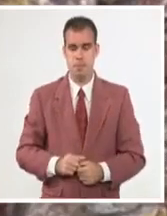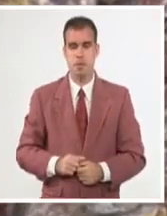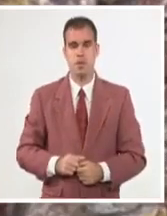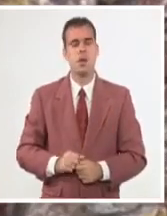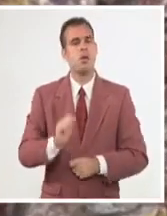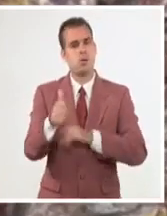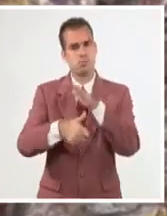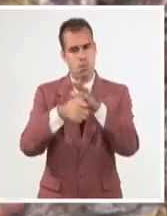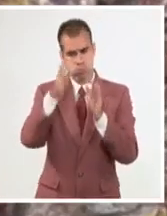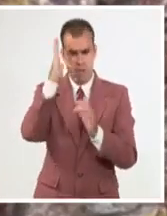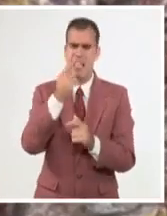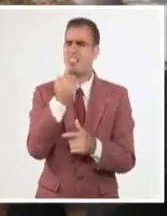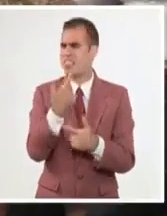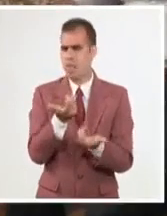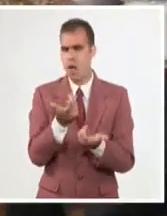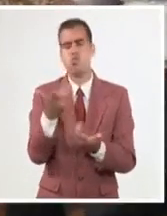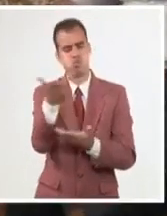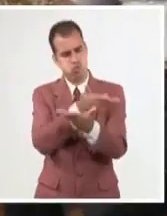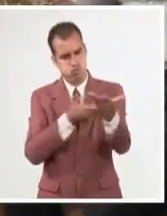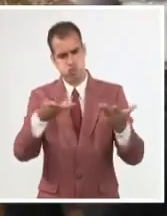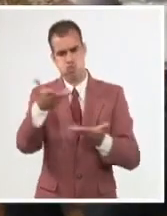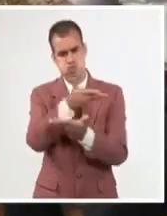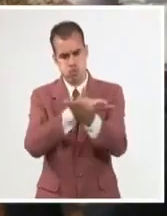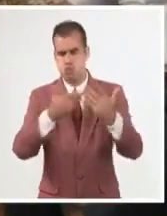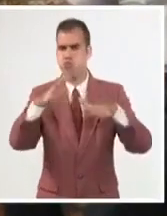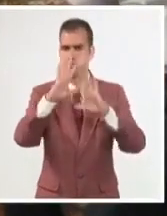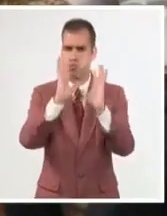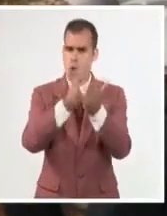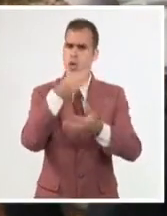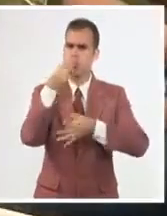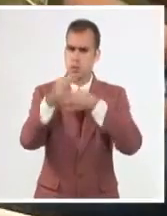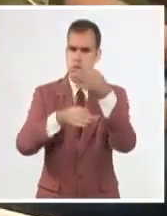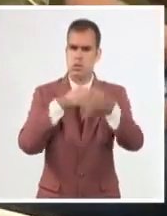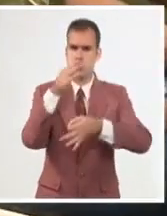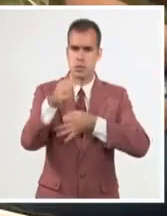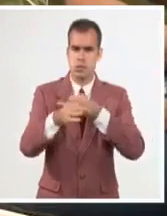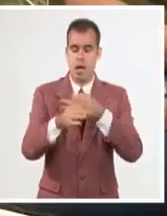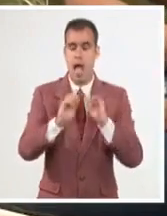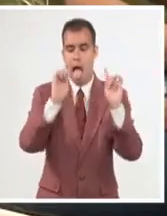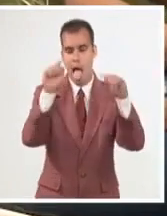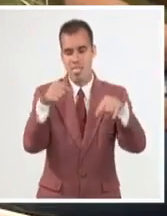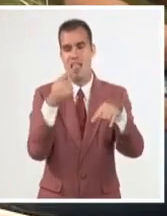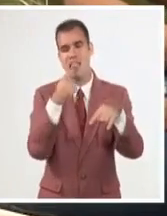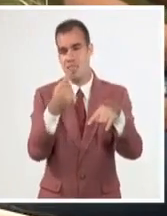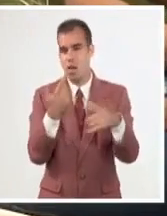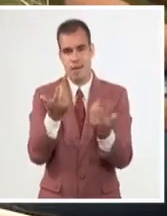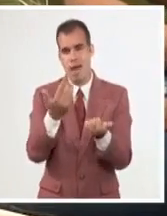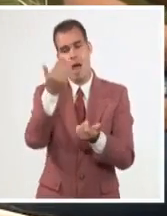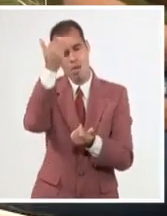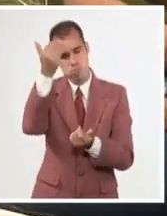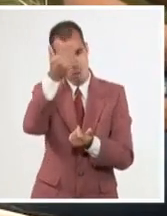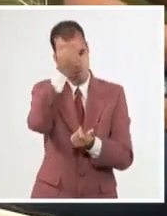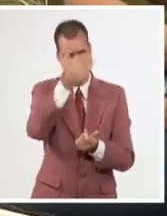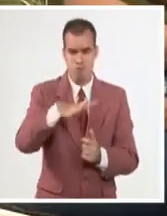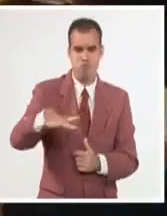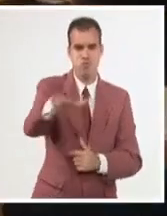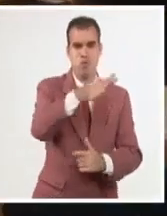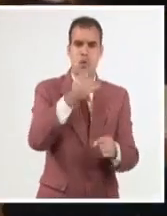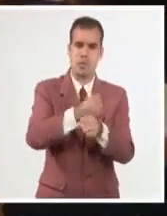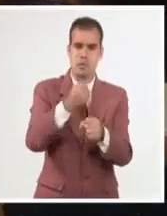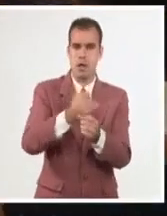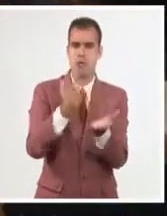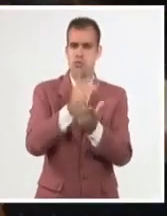experiencias con cada uno de los jóvenes que intervinieron en el encuentro, espacio donde agradeció y reconoció la labor de los estudiantes y